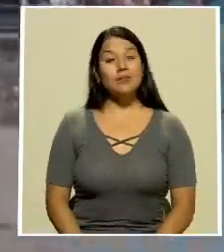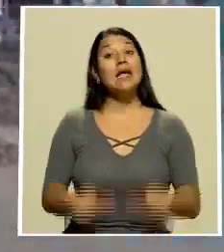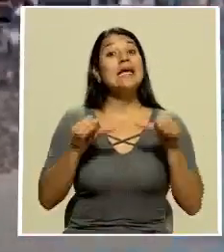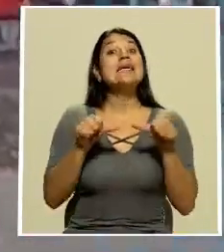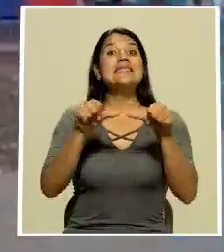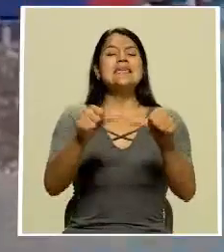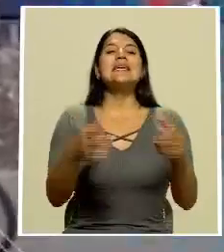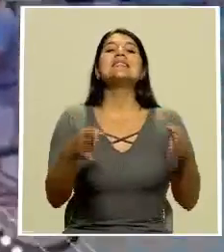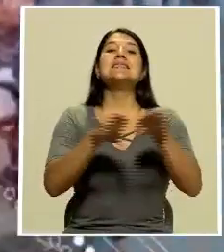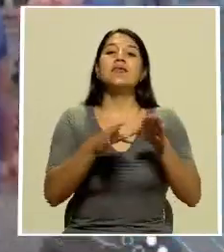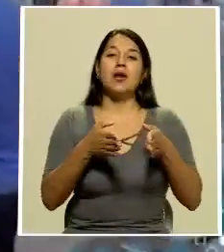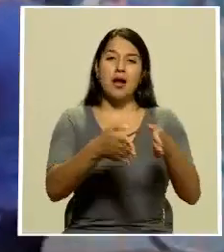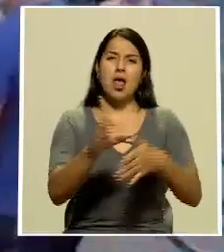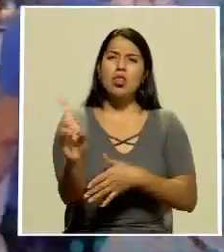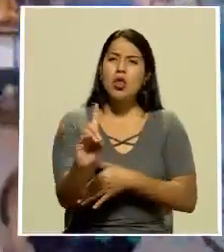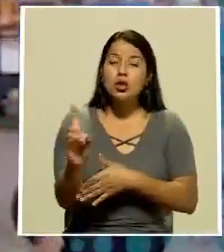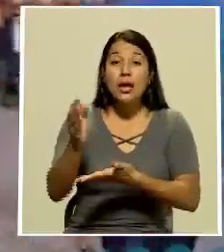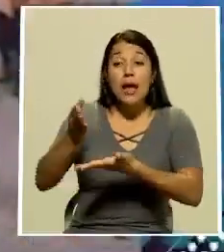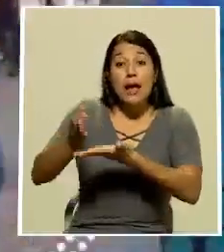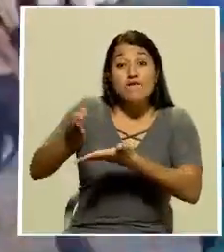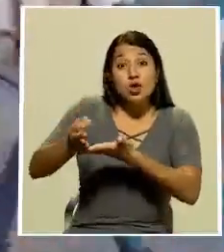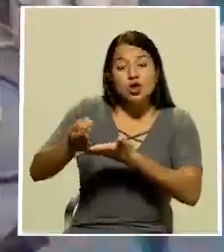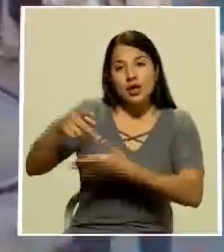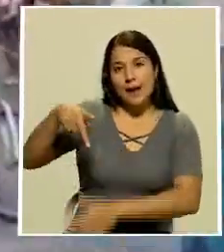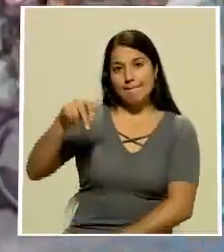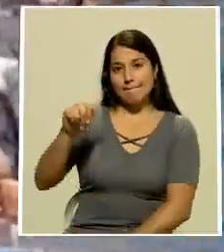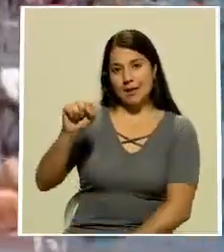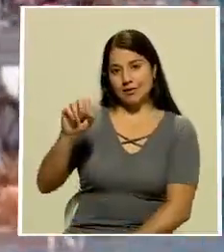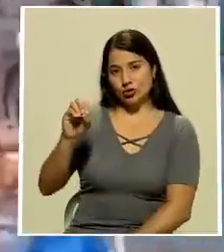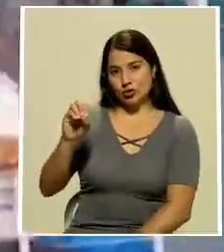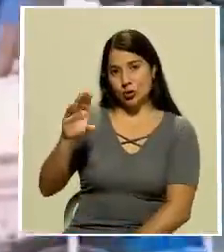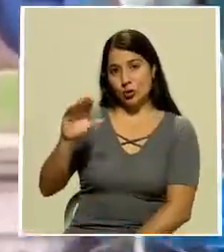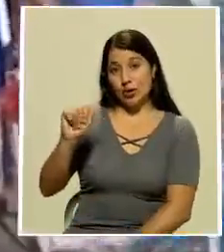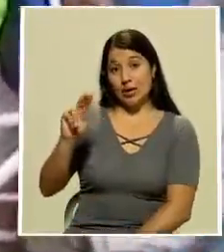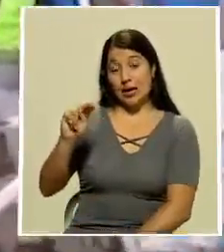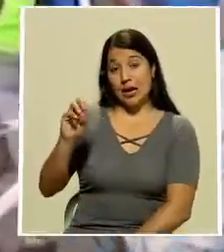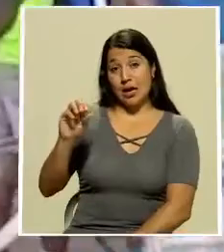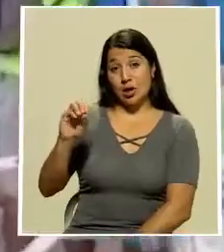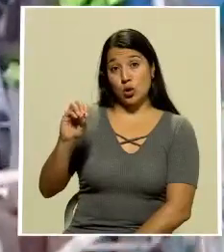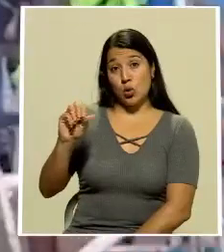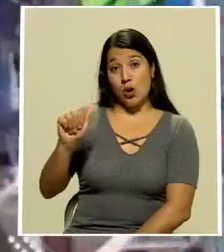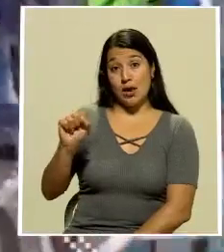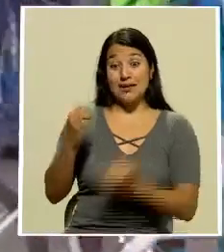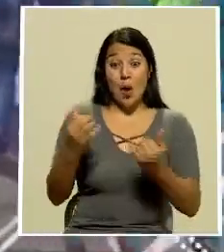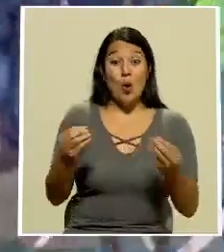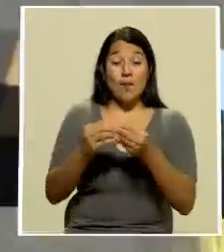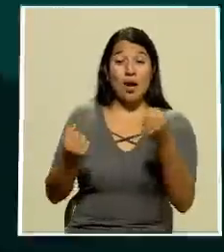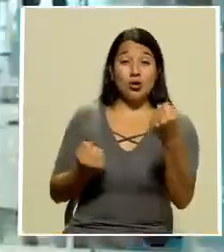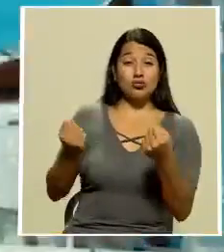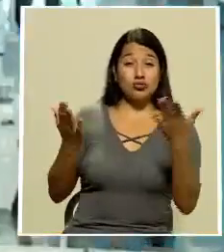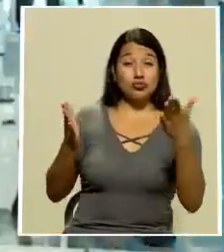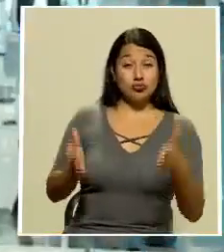Continúan los bloqueos en la frontera de Paso Canoas y aumenta la cantidad de transportistas varados en esta zona del país.